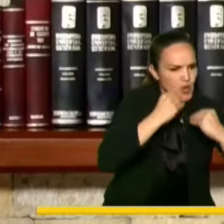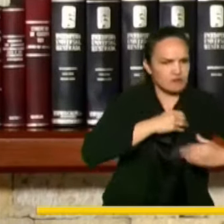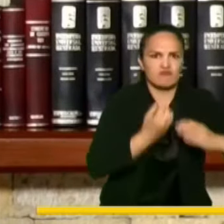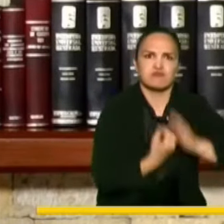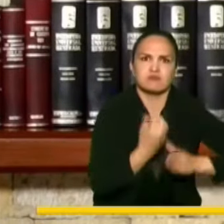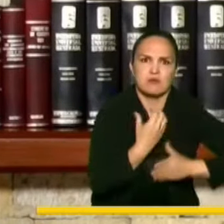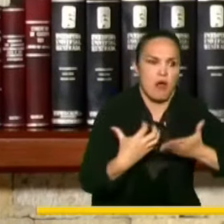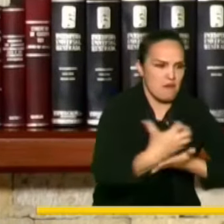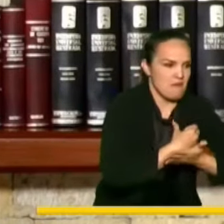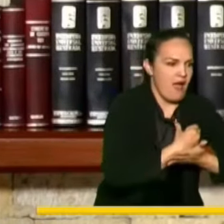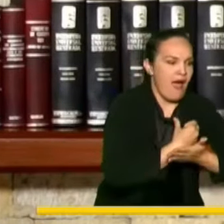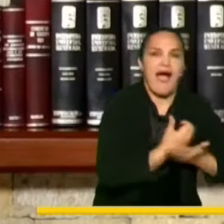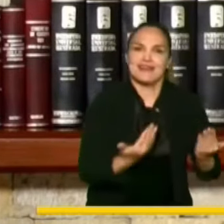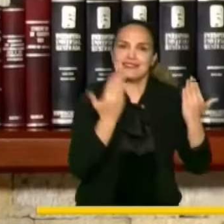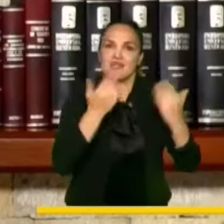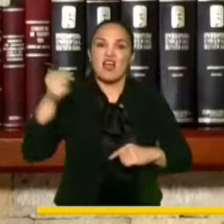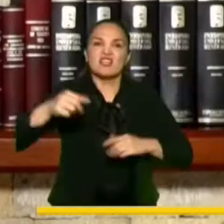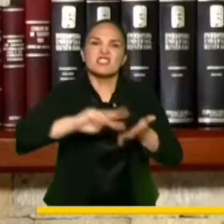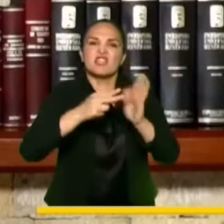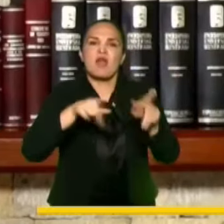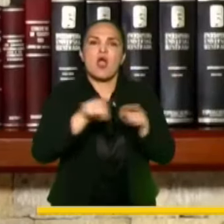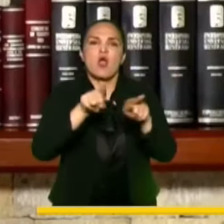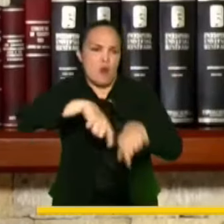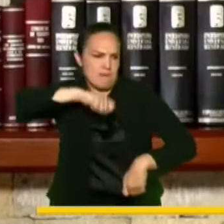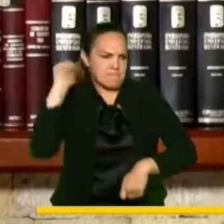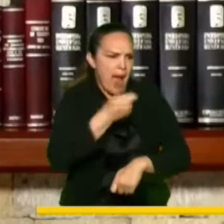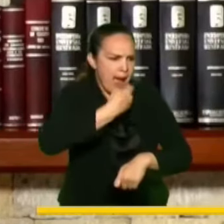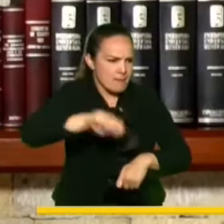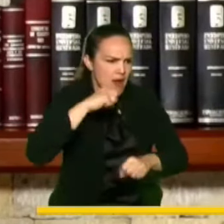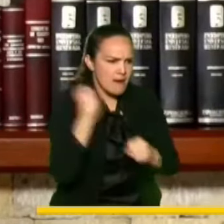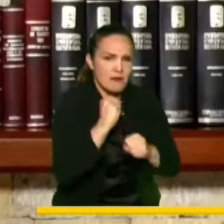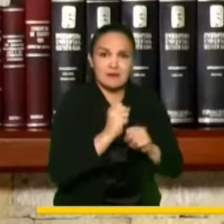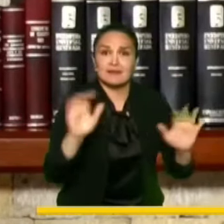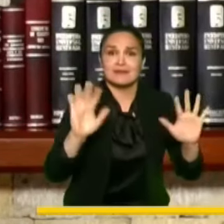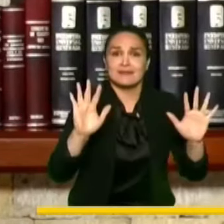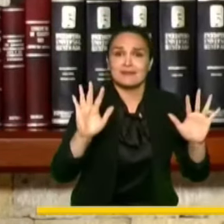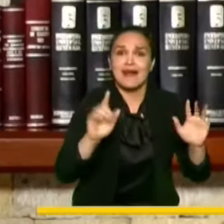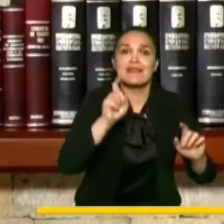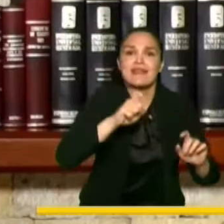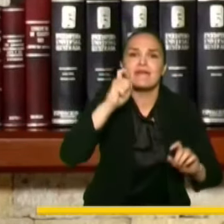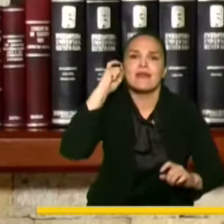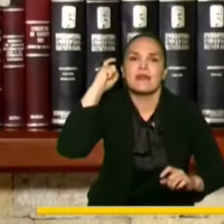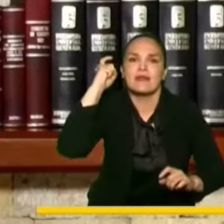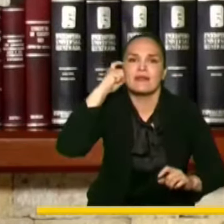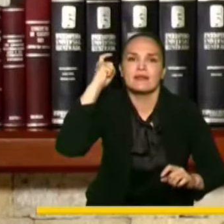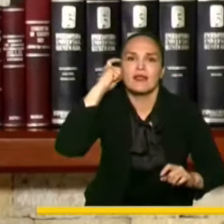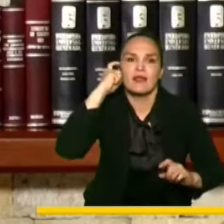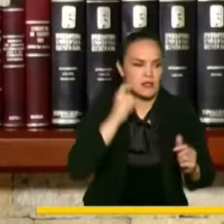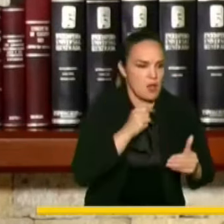productiva. No es el látigo, sino la inteligencia y la máquina lo que hace más productivo al